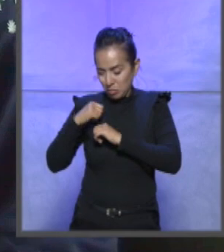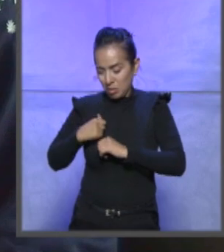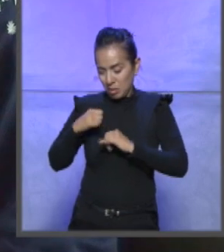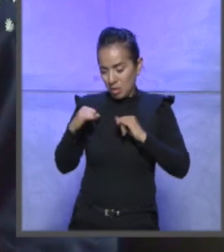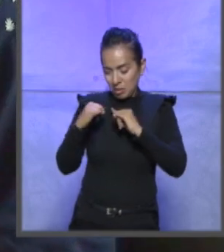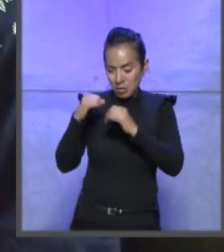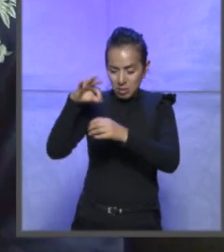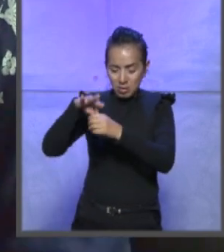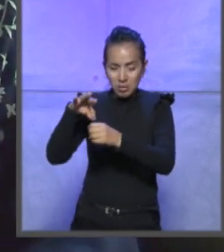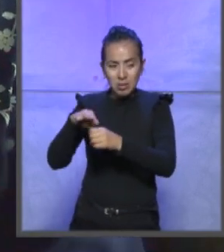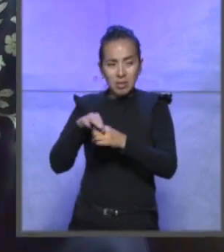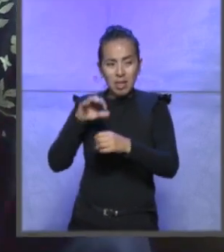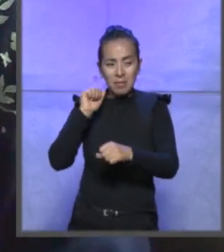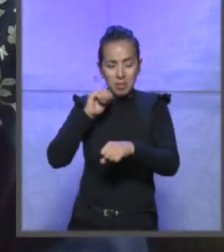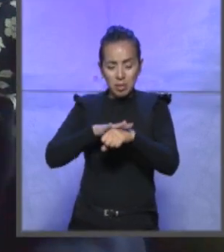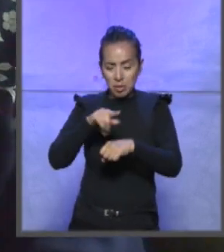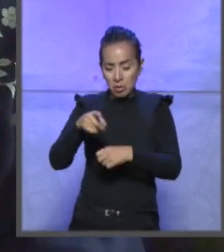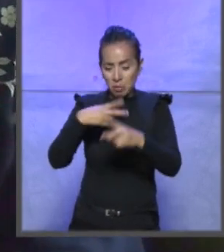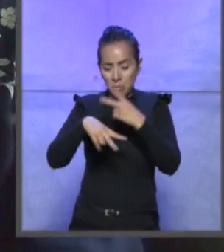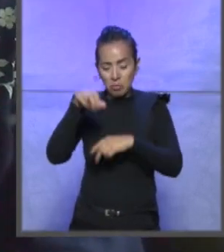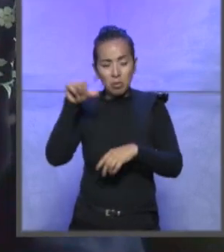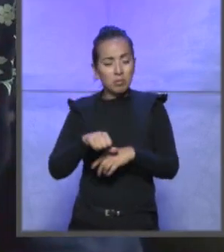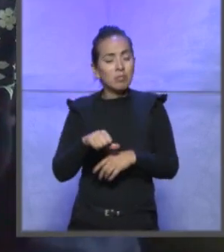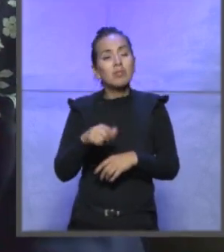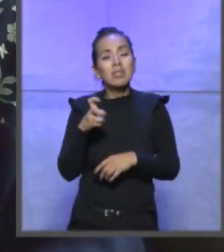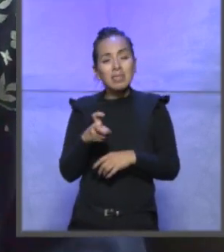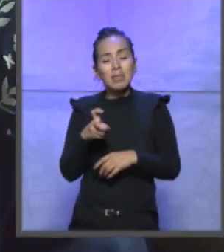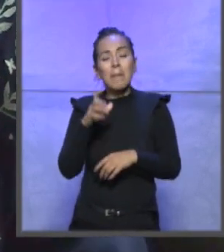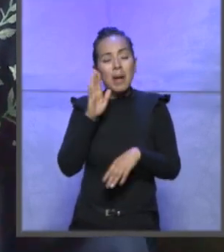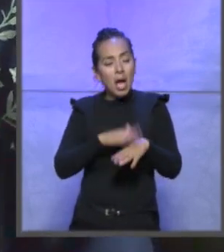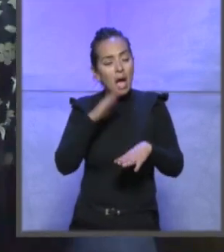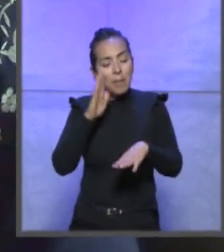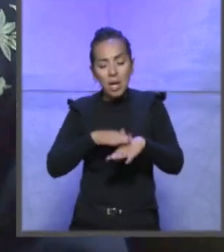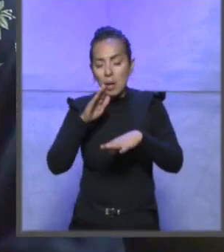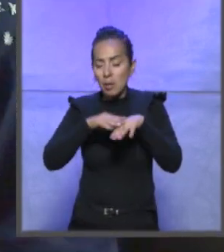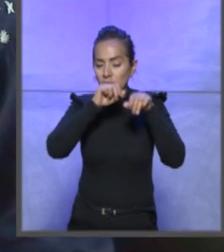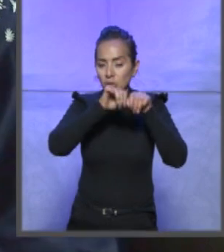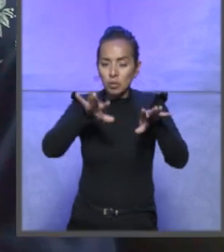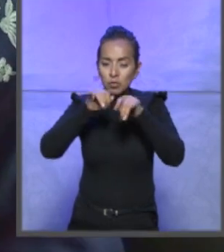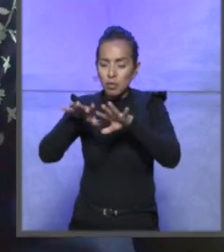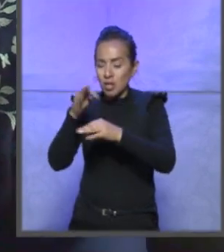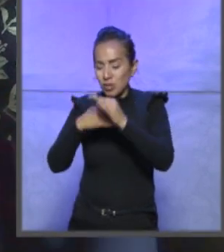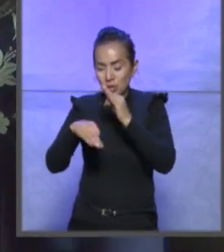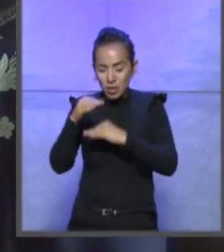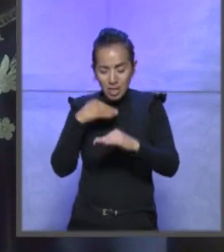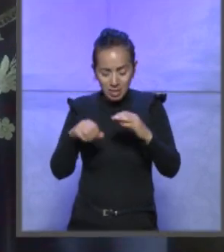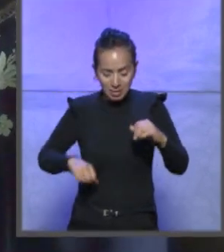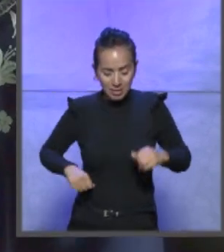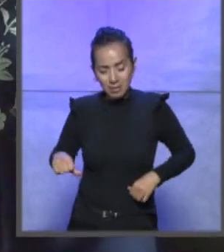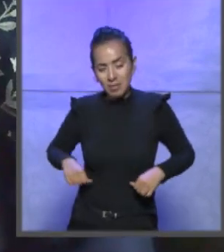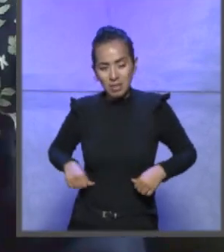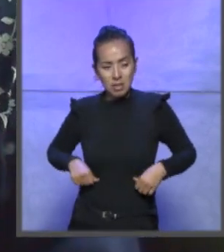las jurisdiccionales y las administrativas que estamos aquí presentes, es una mayor difusión de las propias actividades